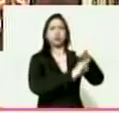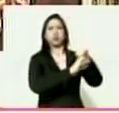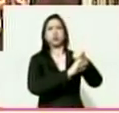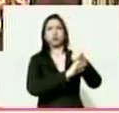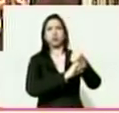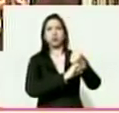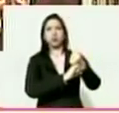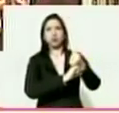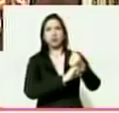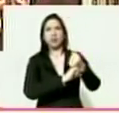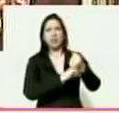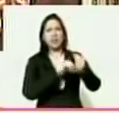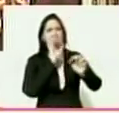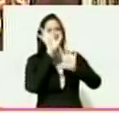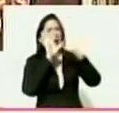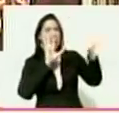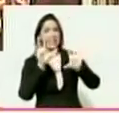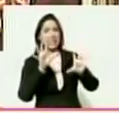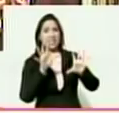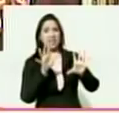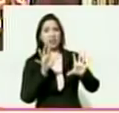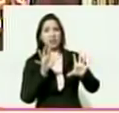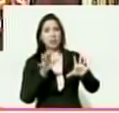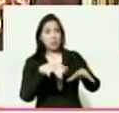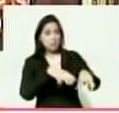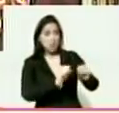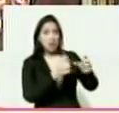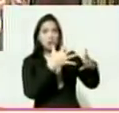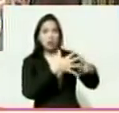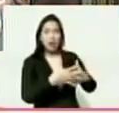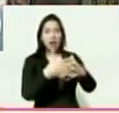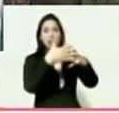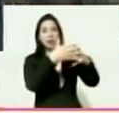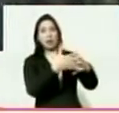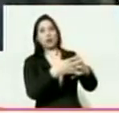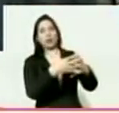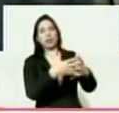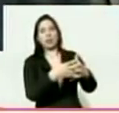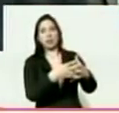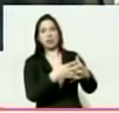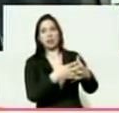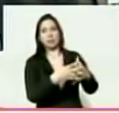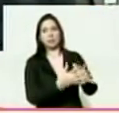las potencias imperiales, por el imperio estadounidense fundamentalmente,